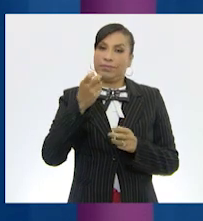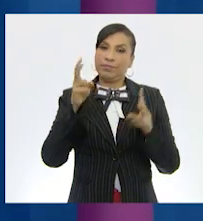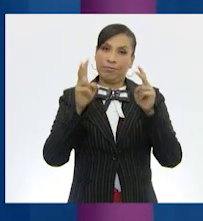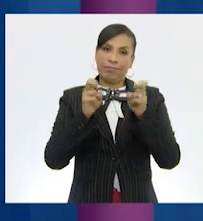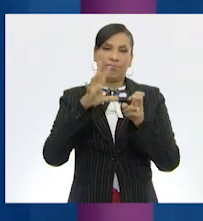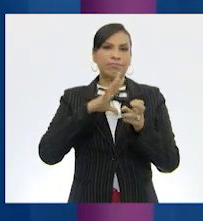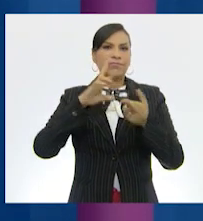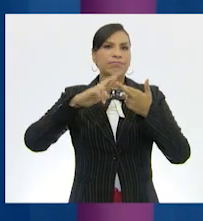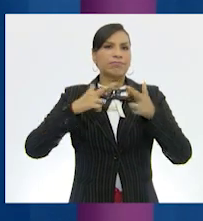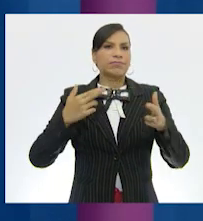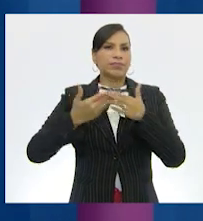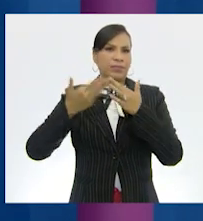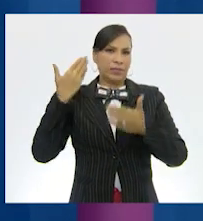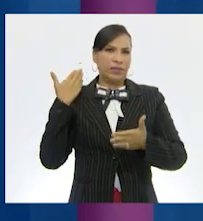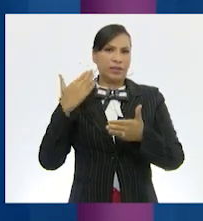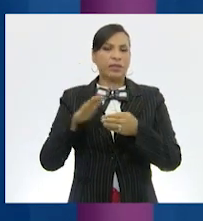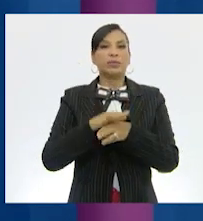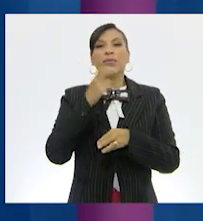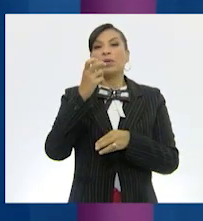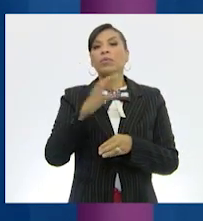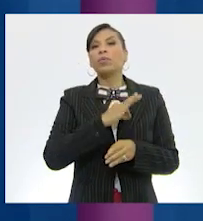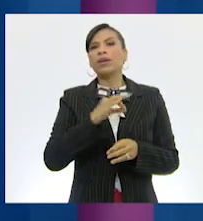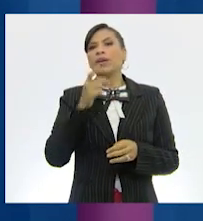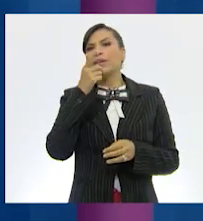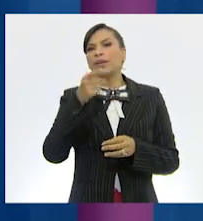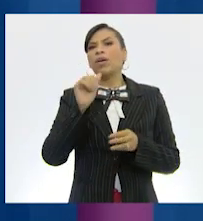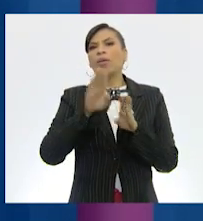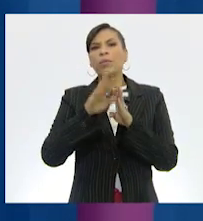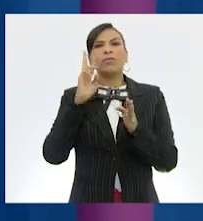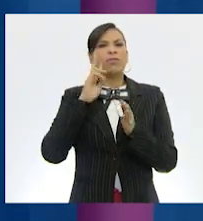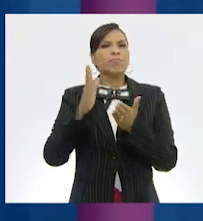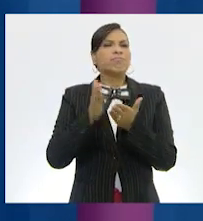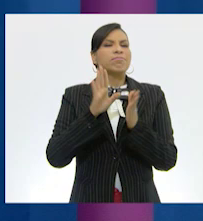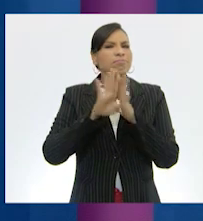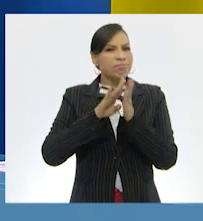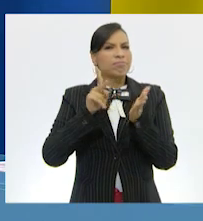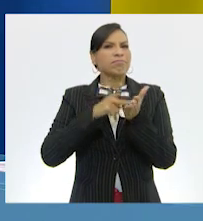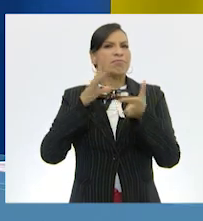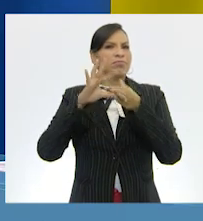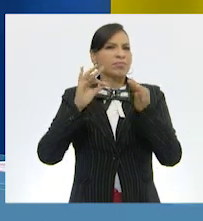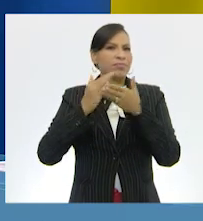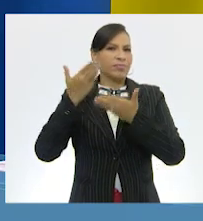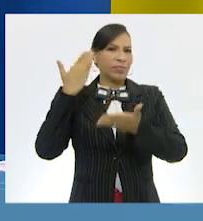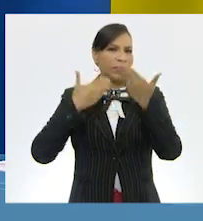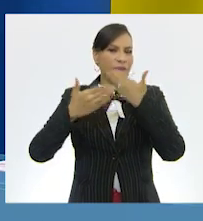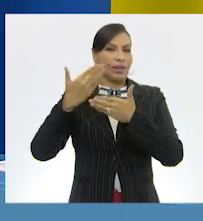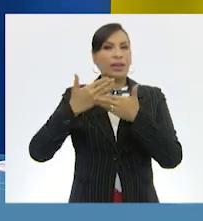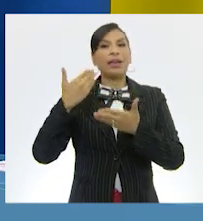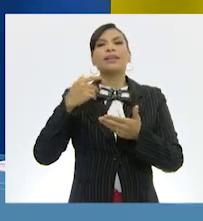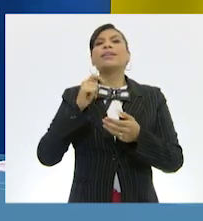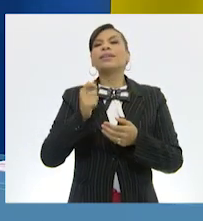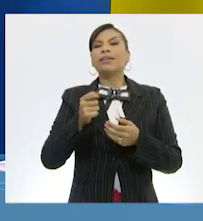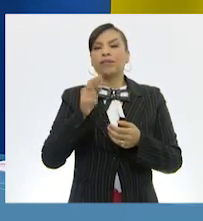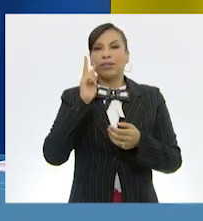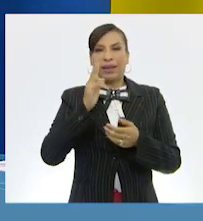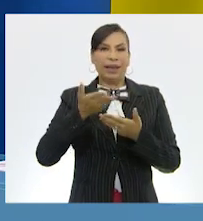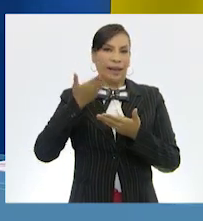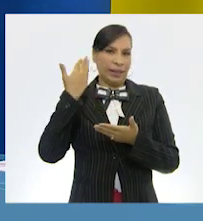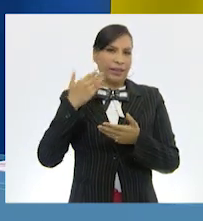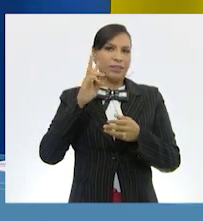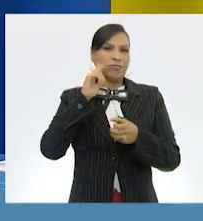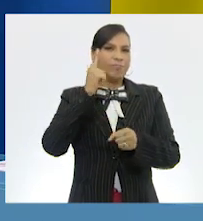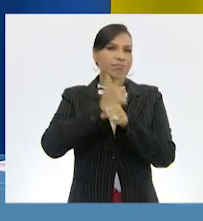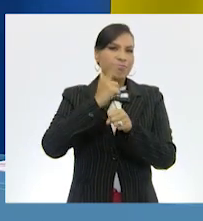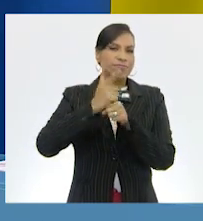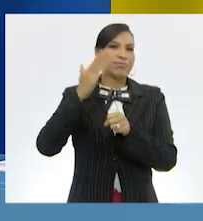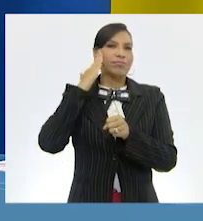tiene relación con lo anterior, entonces, ¿podríamos hacer un repaso? Claro que sí. La sesión anterior identificamos los